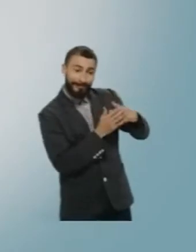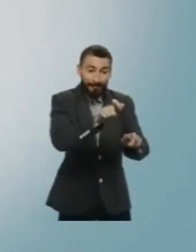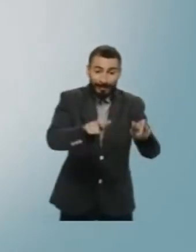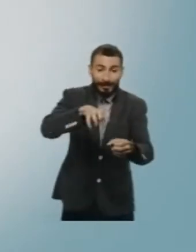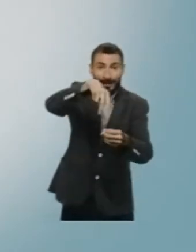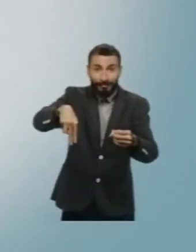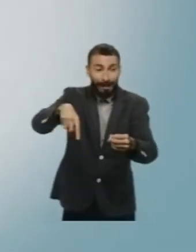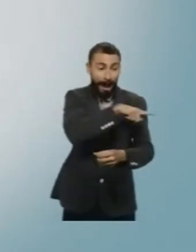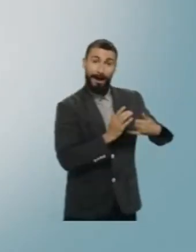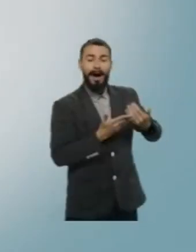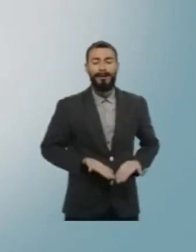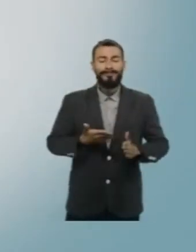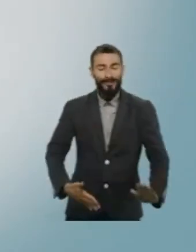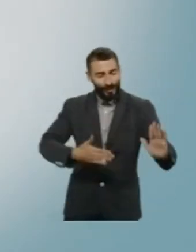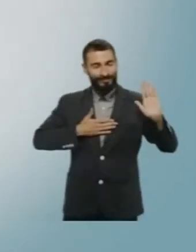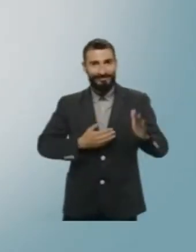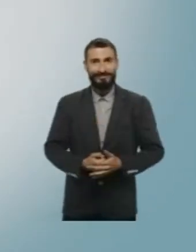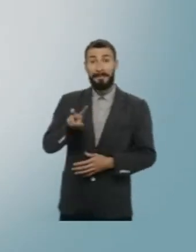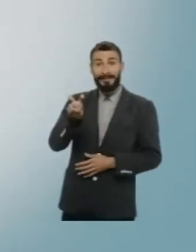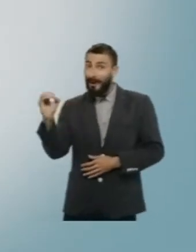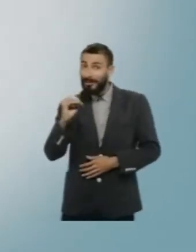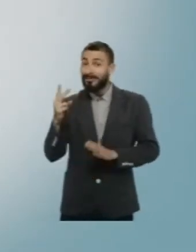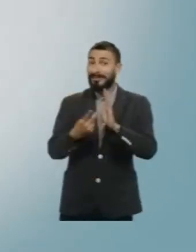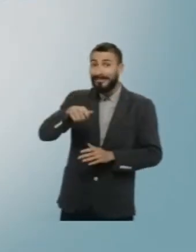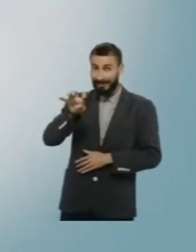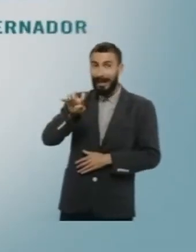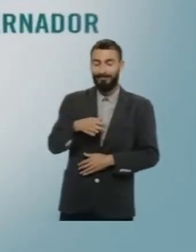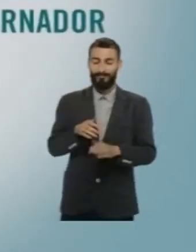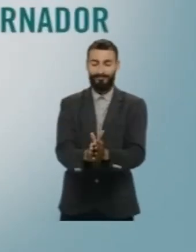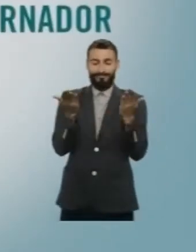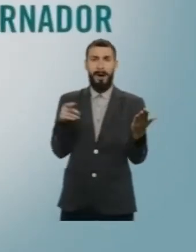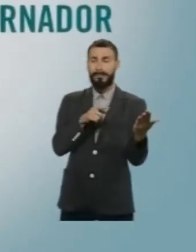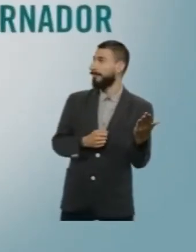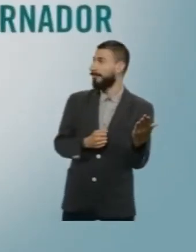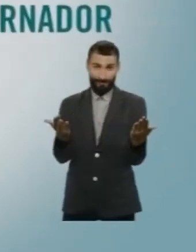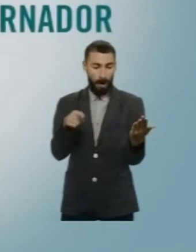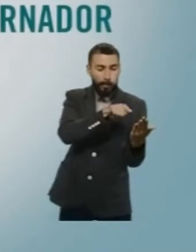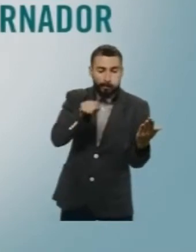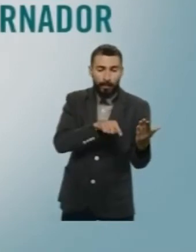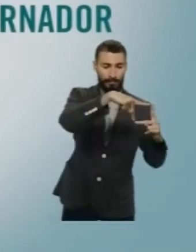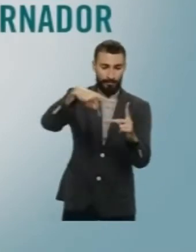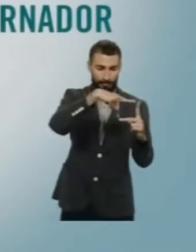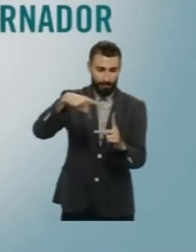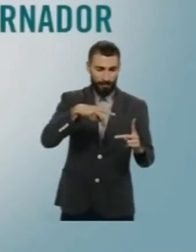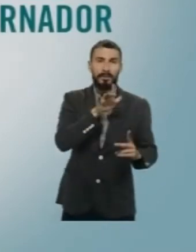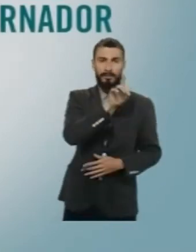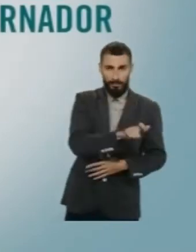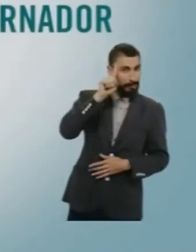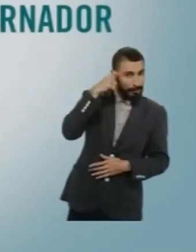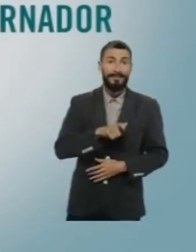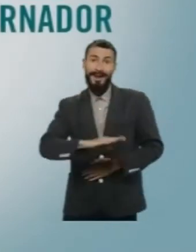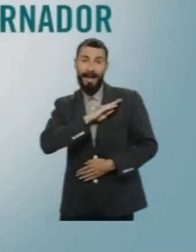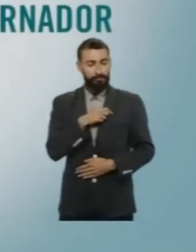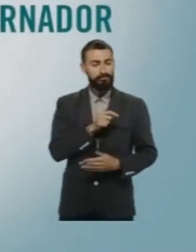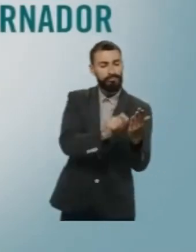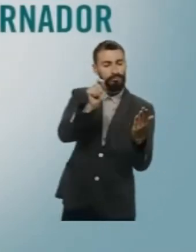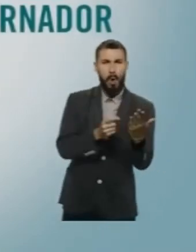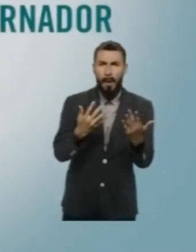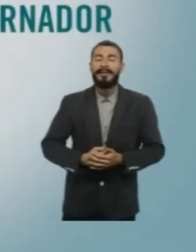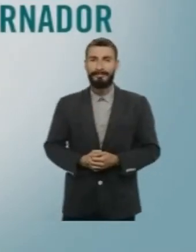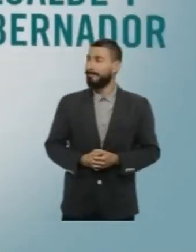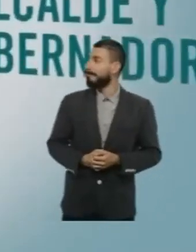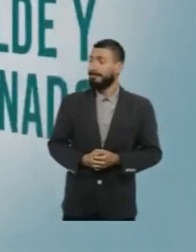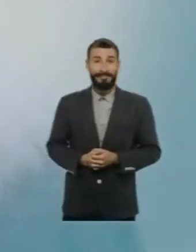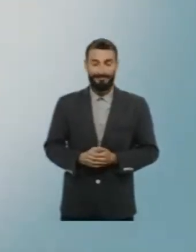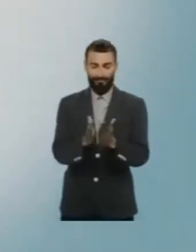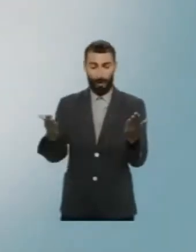Los colombianos le cumplimos al país. Este 27 de octubre, para elegir alcalde y gobernador, puedes marcar las tarjetas electorales